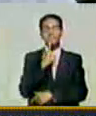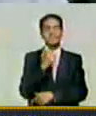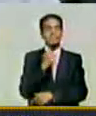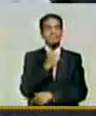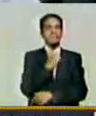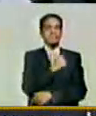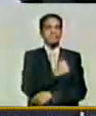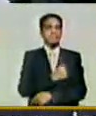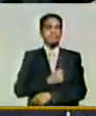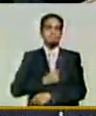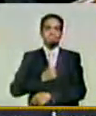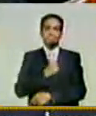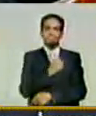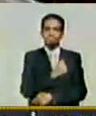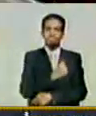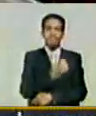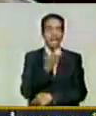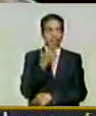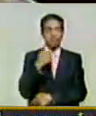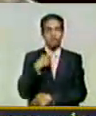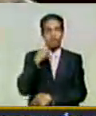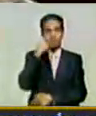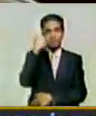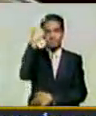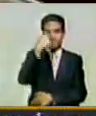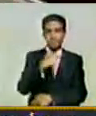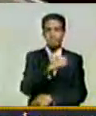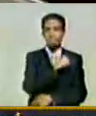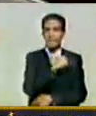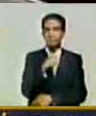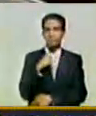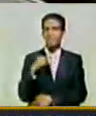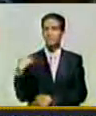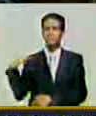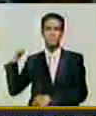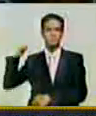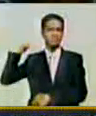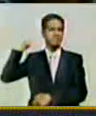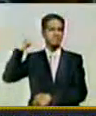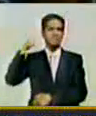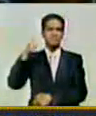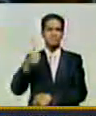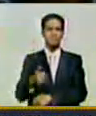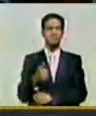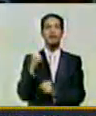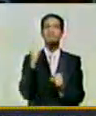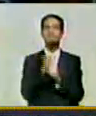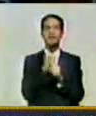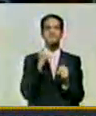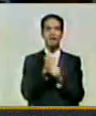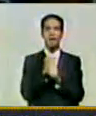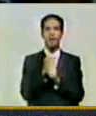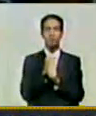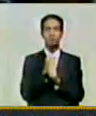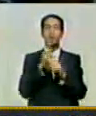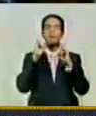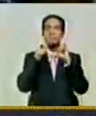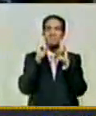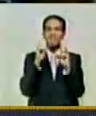porque en lo personal, toda mi vida he trabajado de manera directa con temas